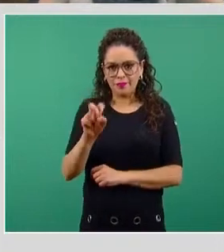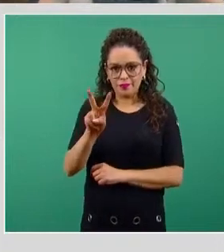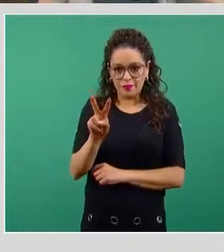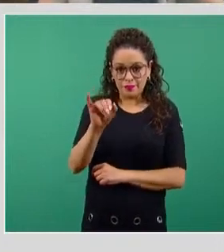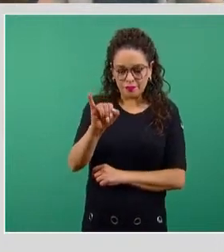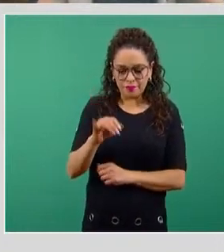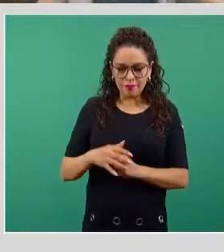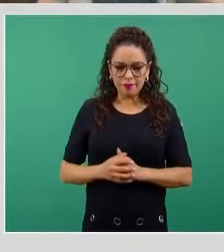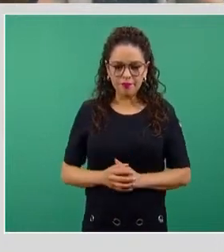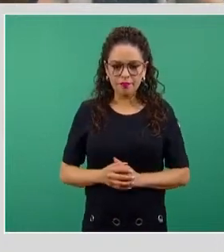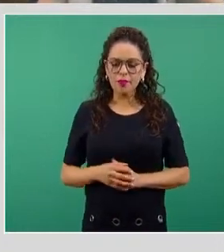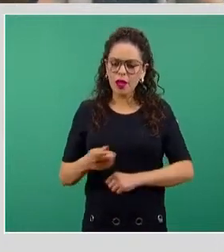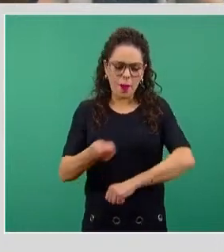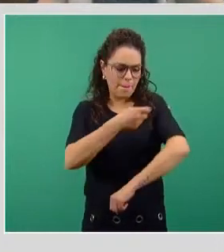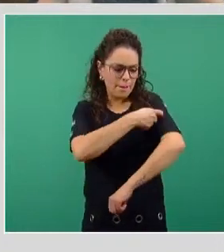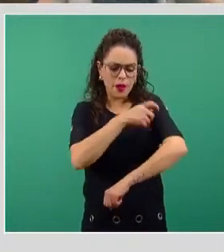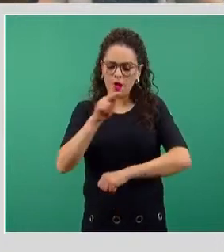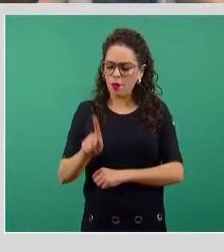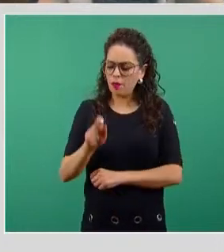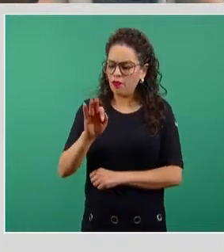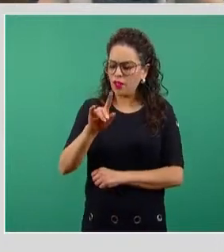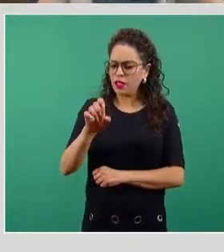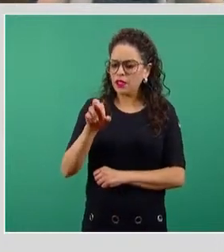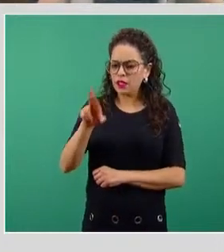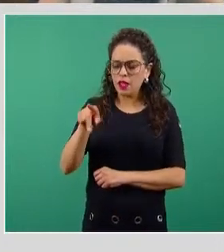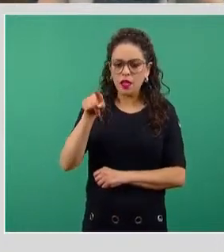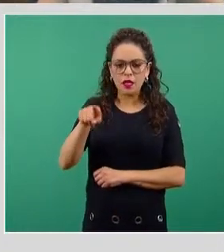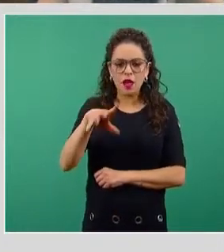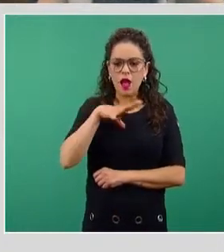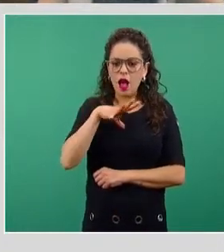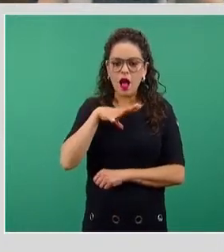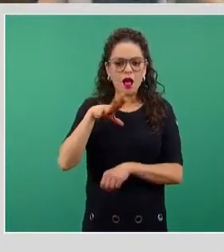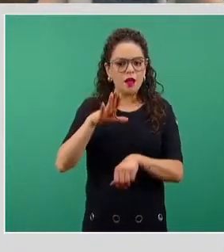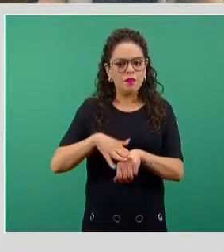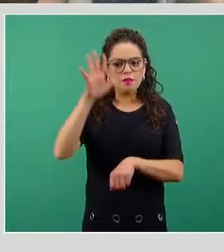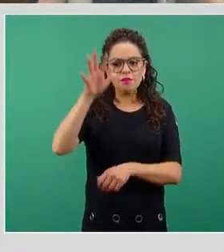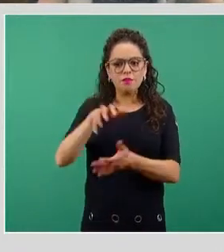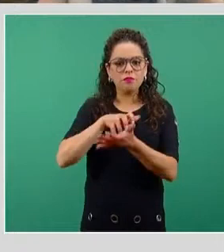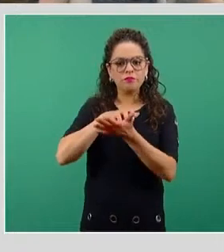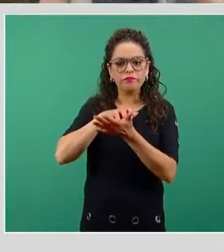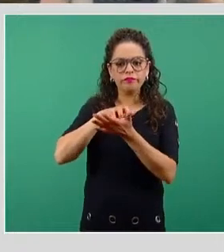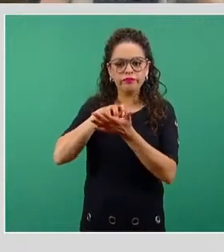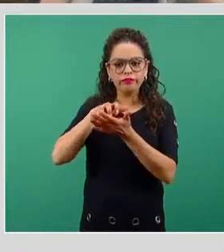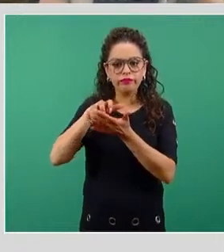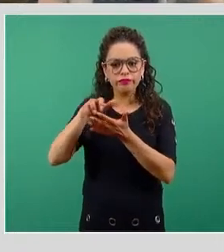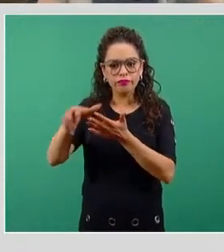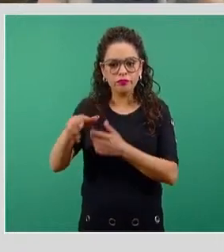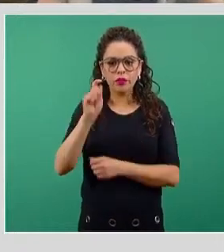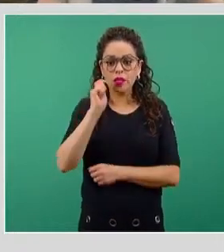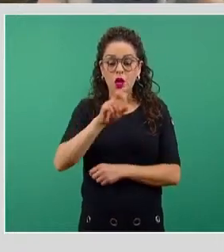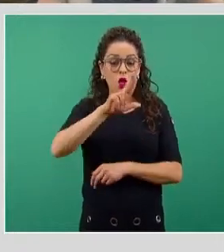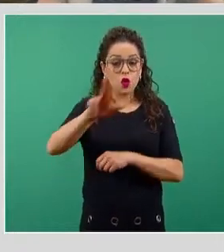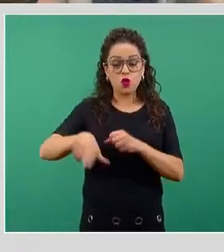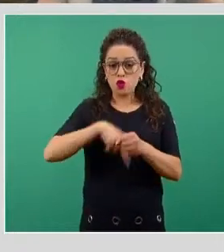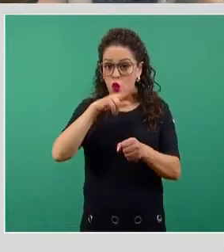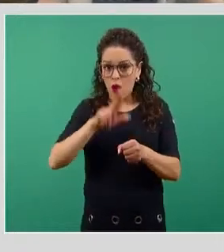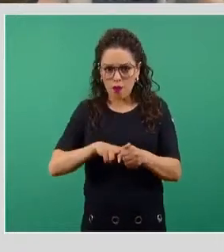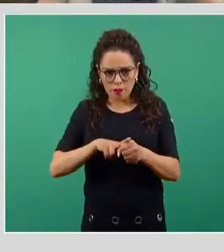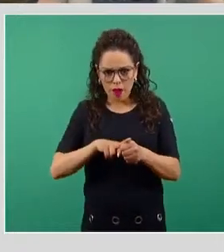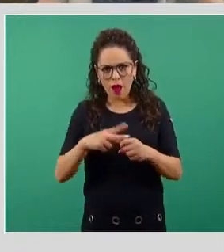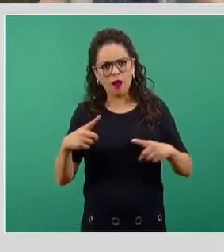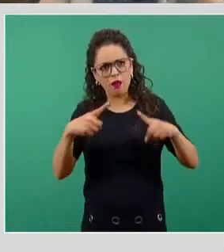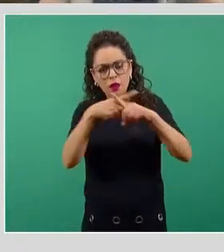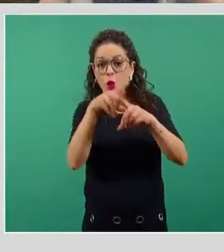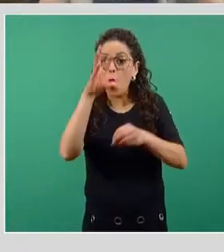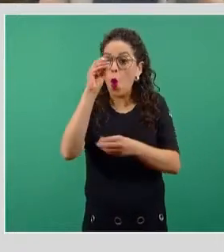mucho la vacuna de Pfizer encabeza el listado de más reacciones, tanto de reacciones normales como de reacciones